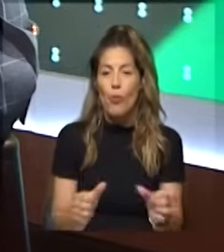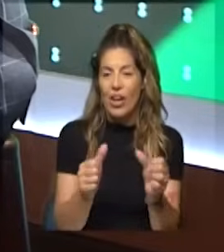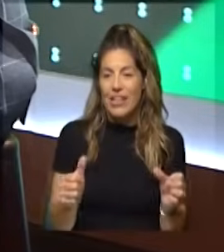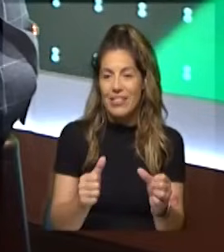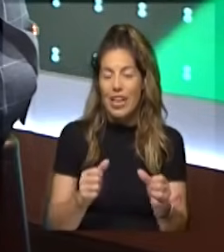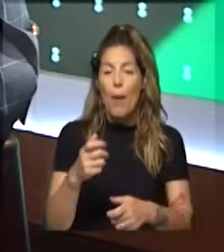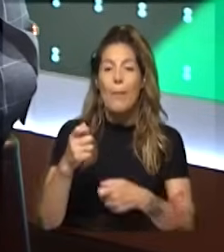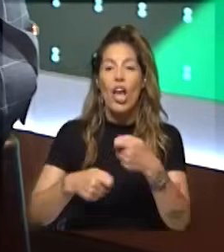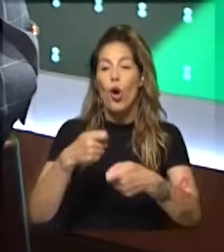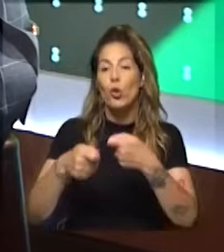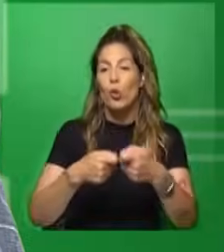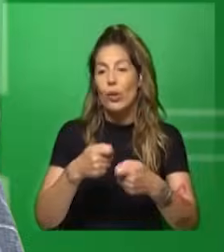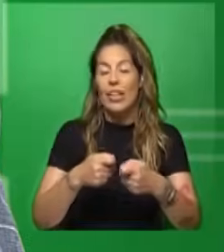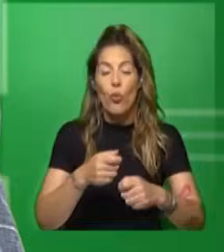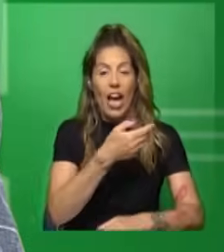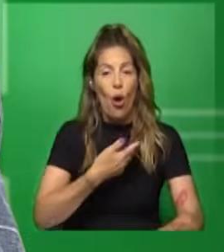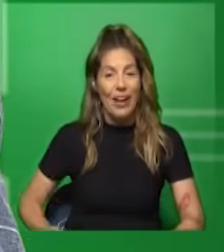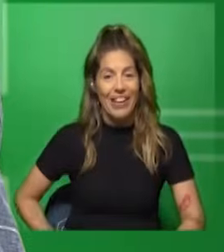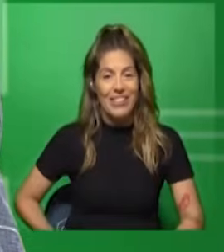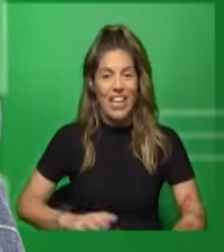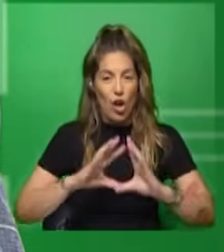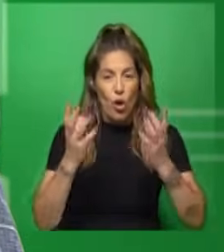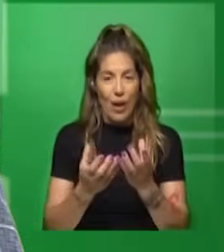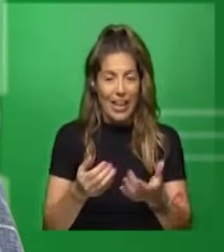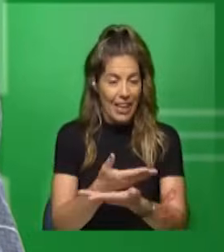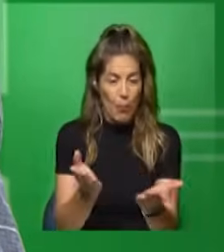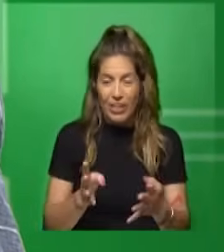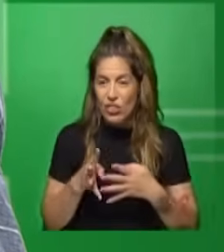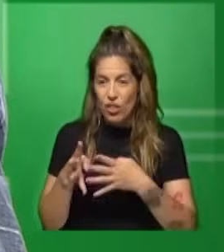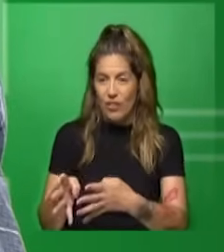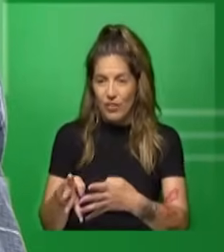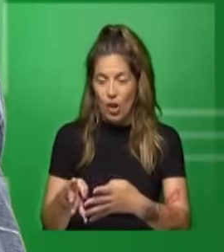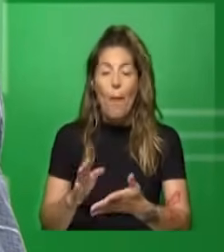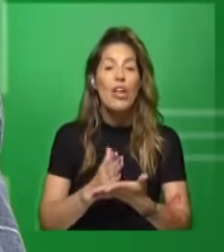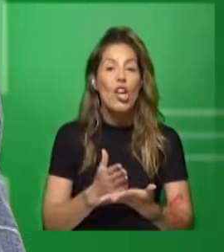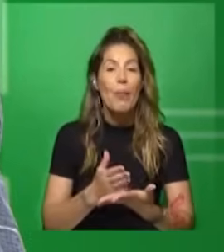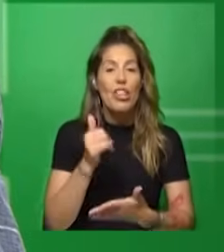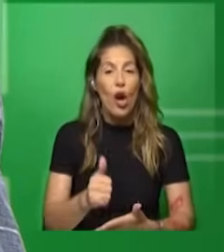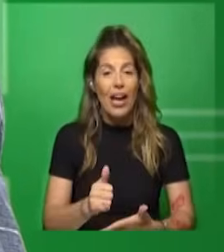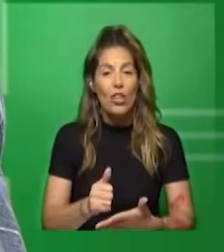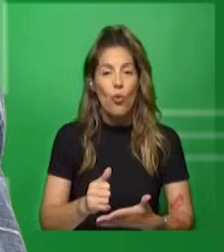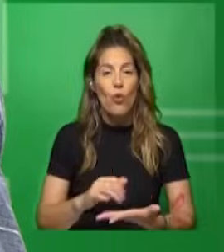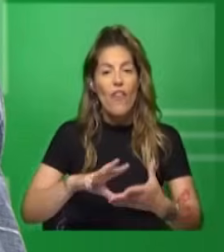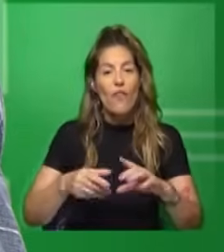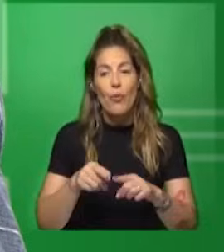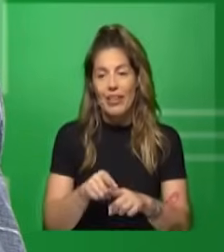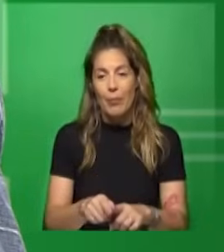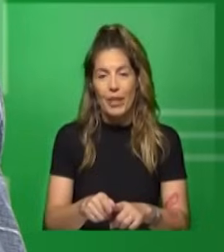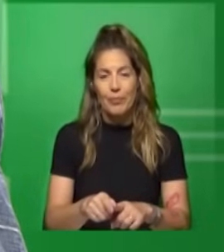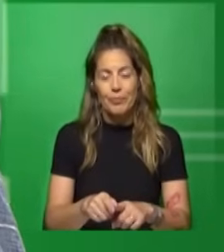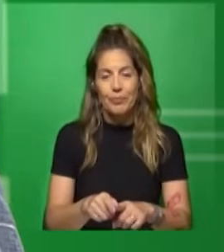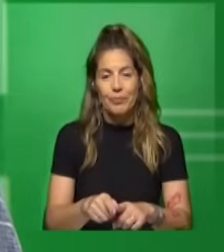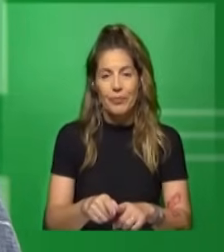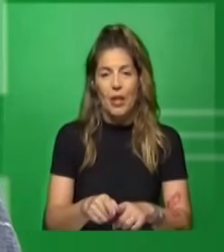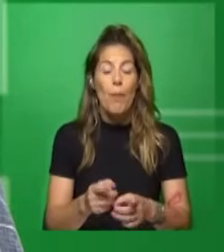para construir una gobernanza global que dé cuenta de esos desafíos. Pero en el medio hay una fórmula, por lo menos